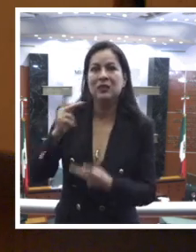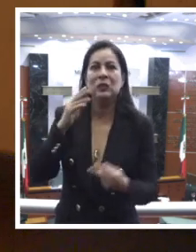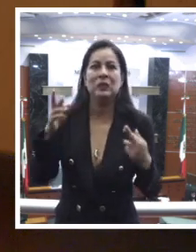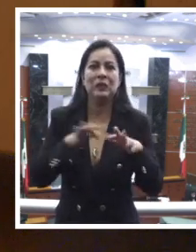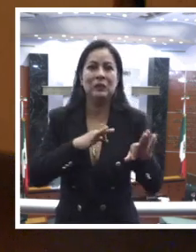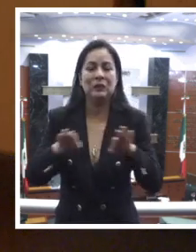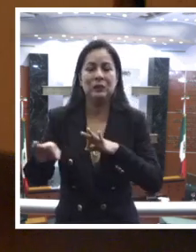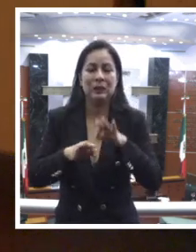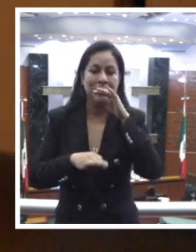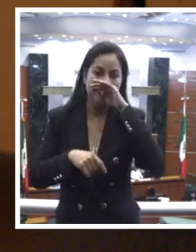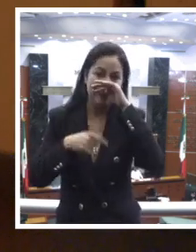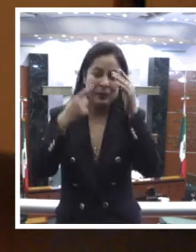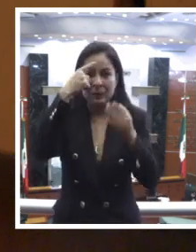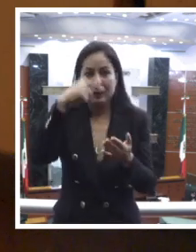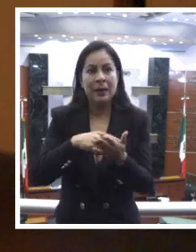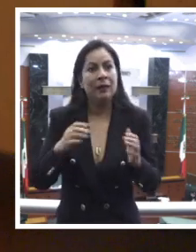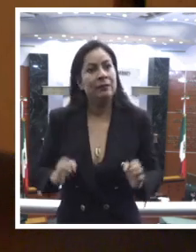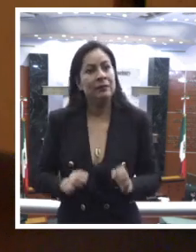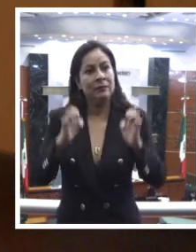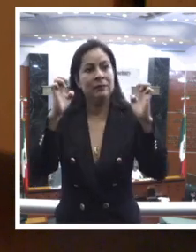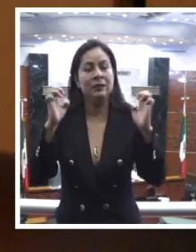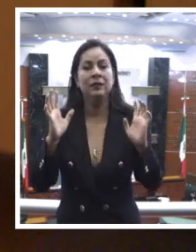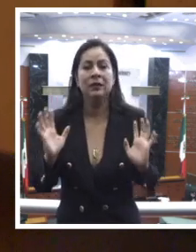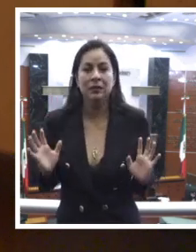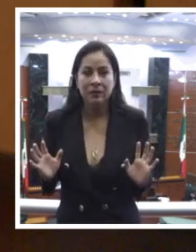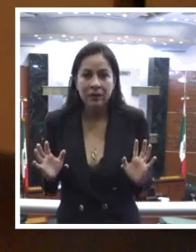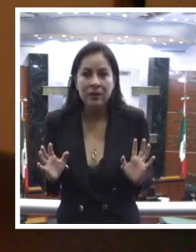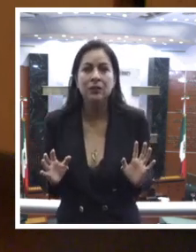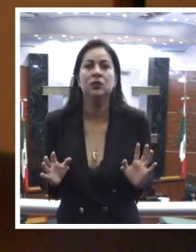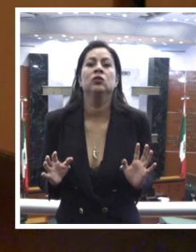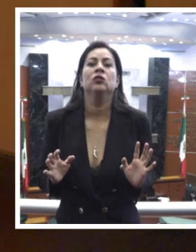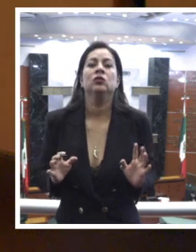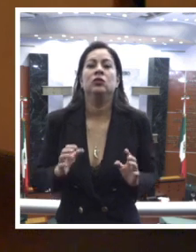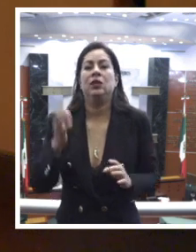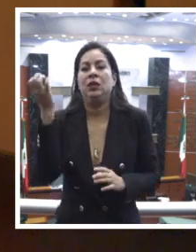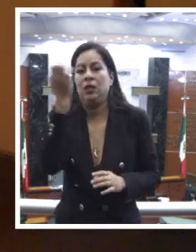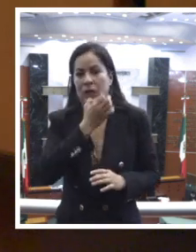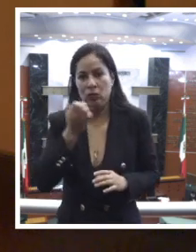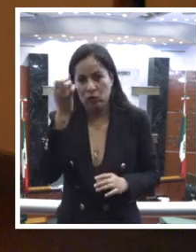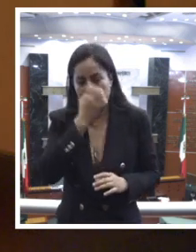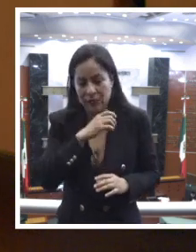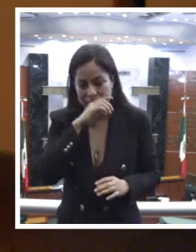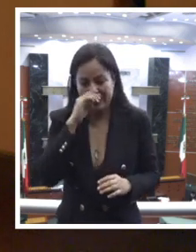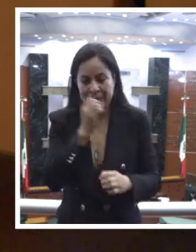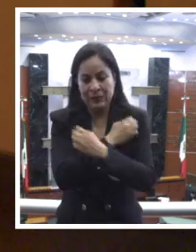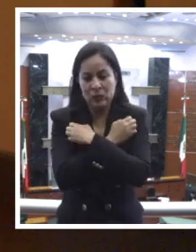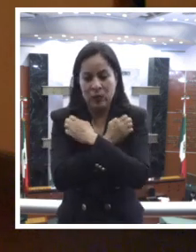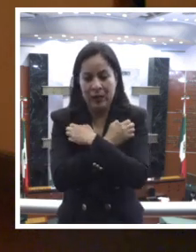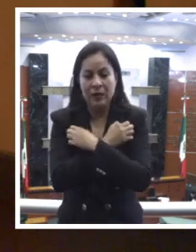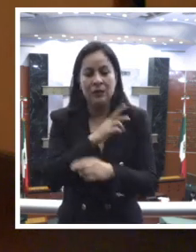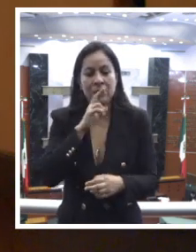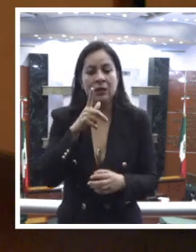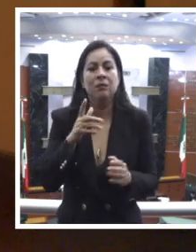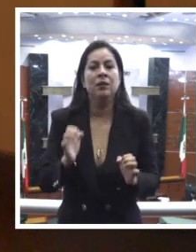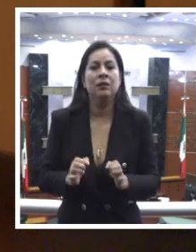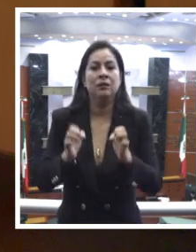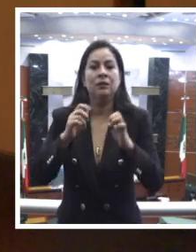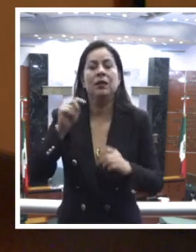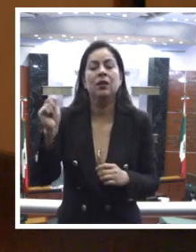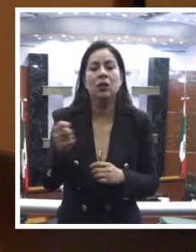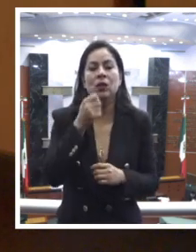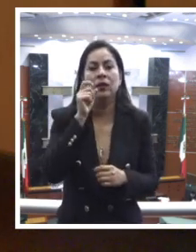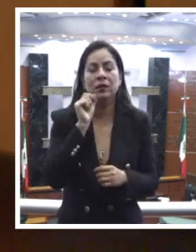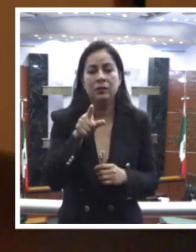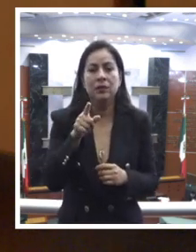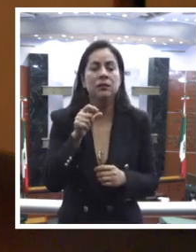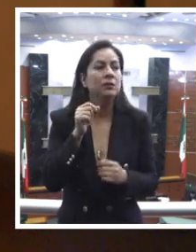trabajadores, para mejorar la infraestructura física del sector educativo y para también mejorar la infraestructura tecnológica